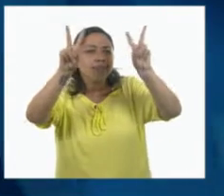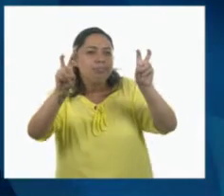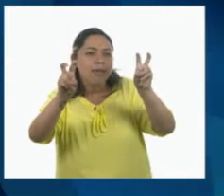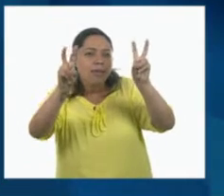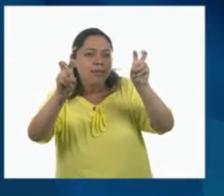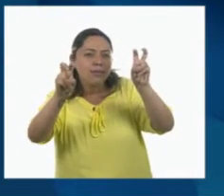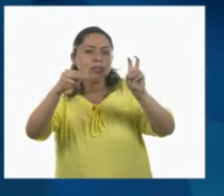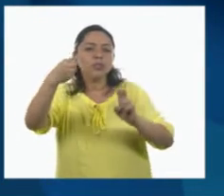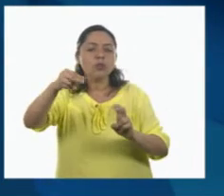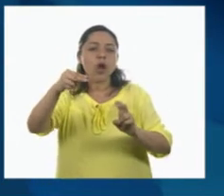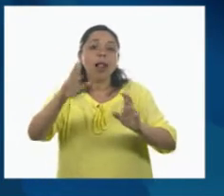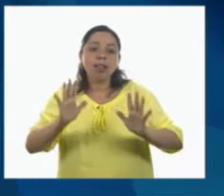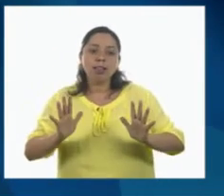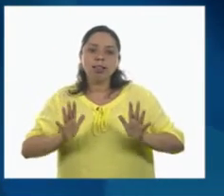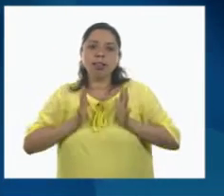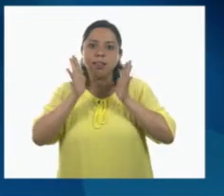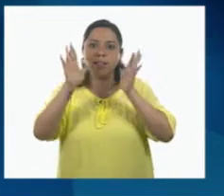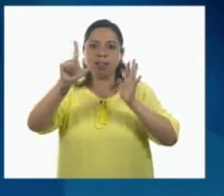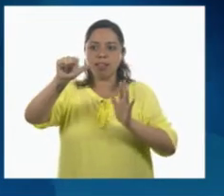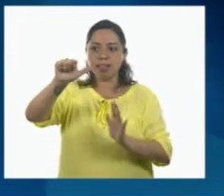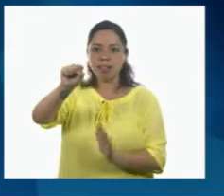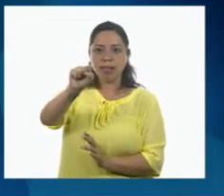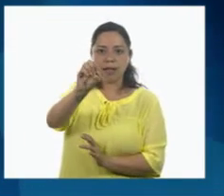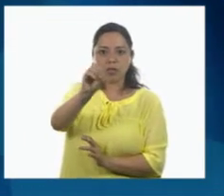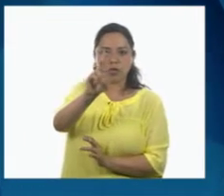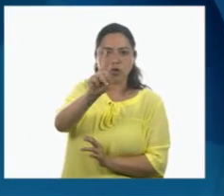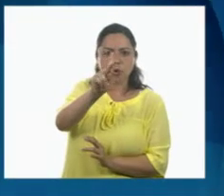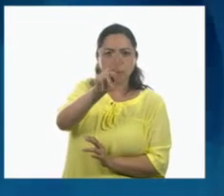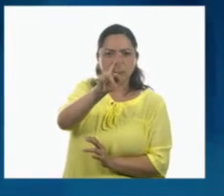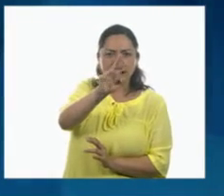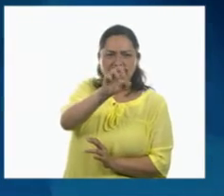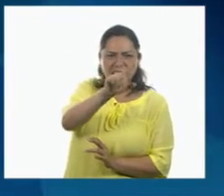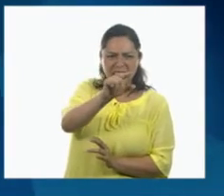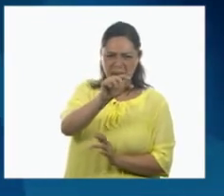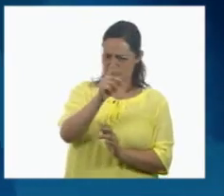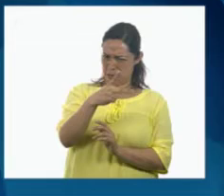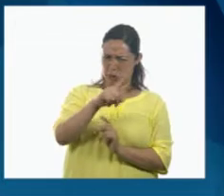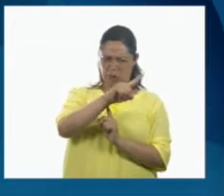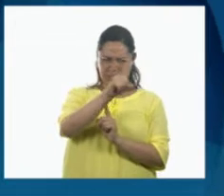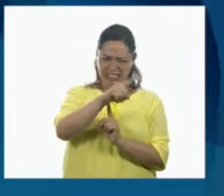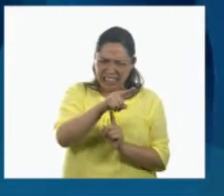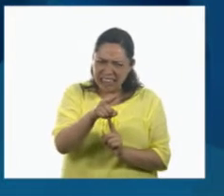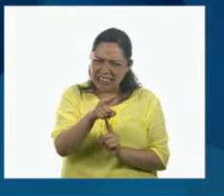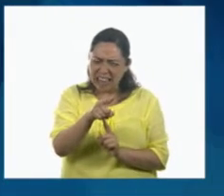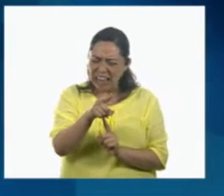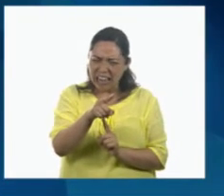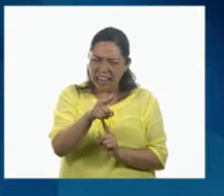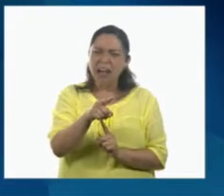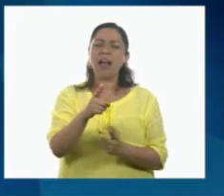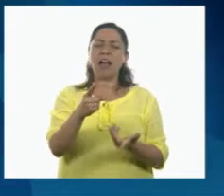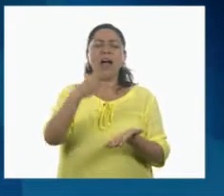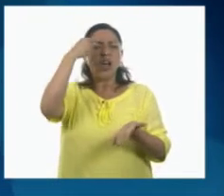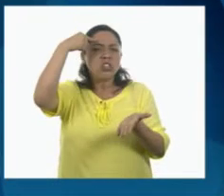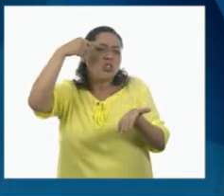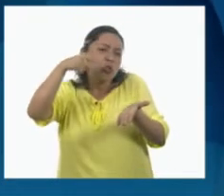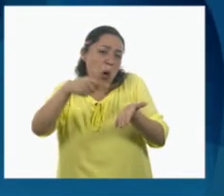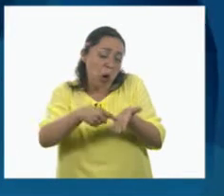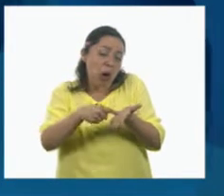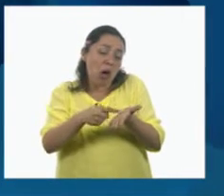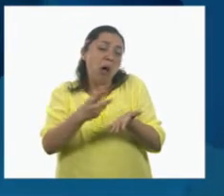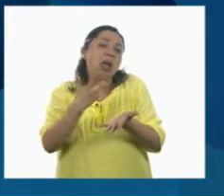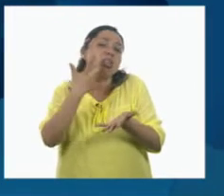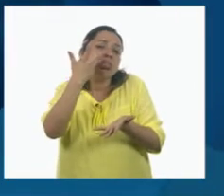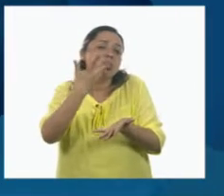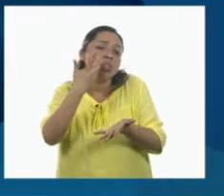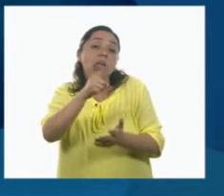La Sorpresa, pero está mal escrito, está escrito con Z. Sí, tiene una Z. Quizá esté escrito así a propósito.